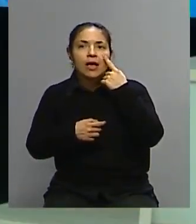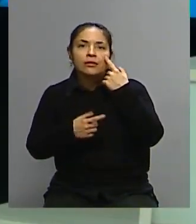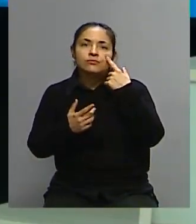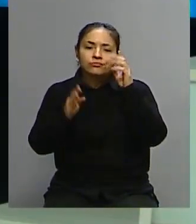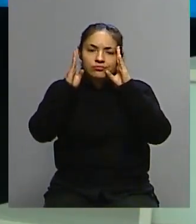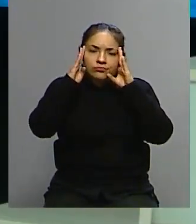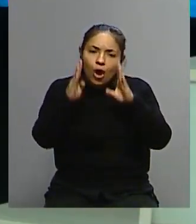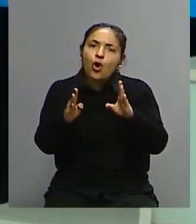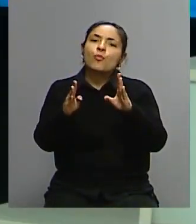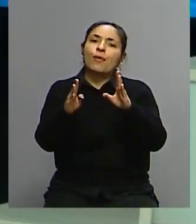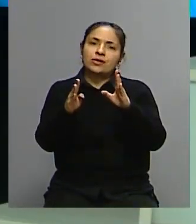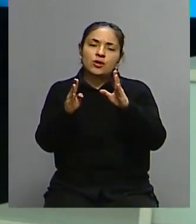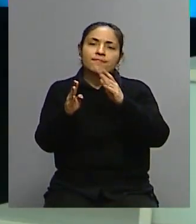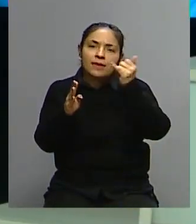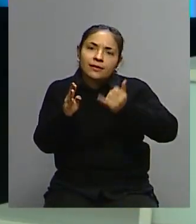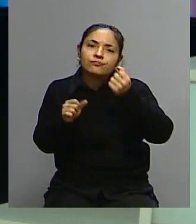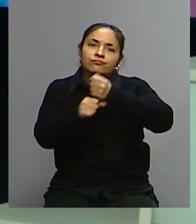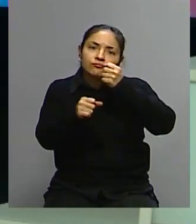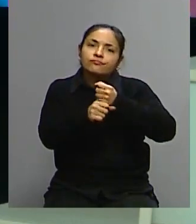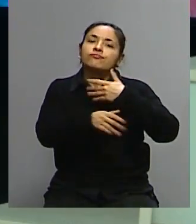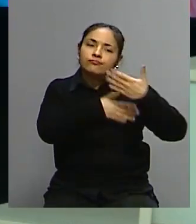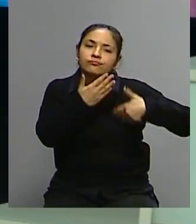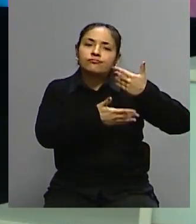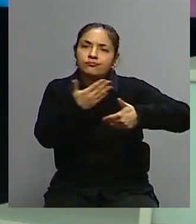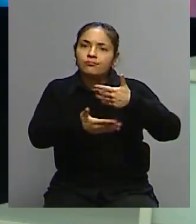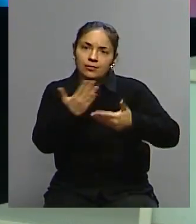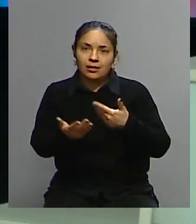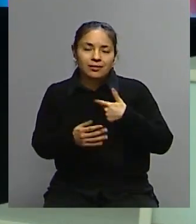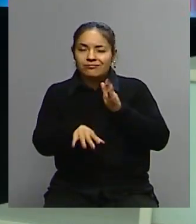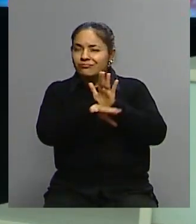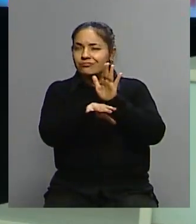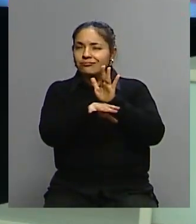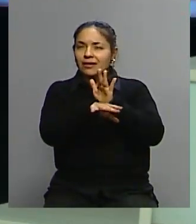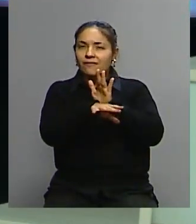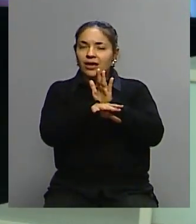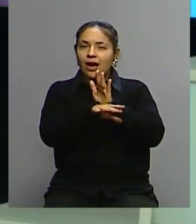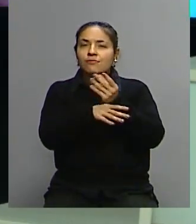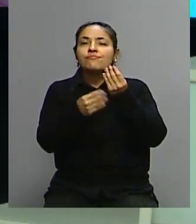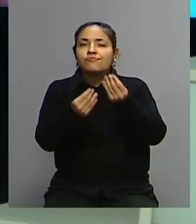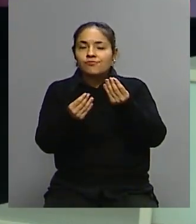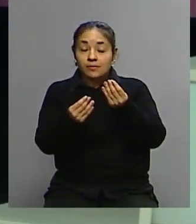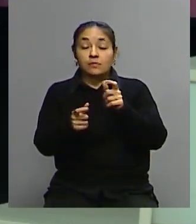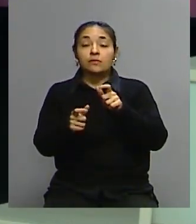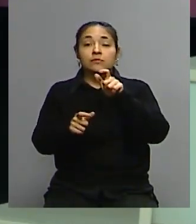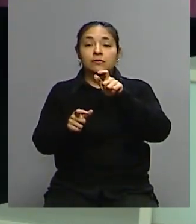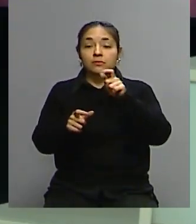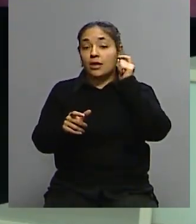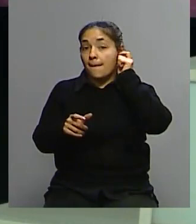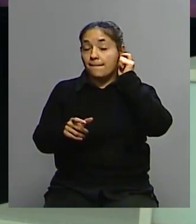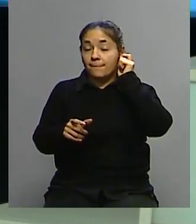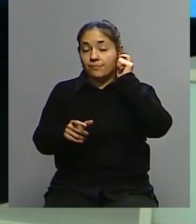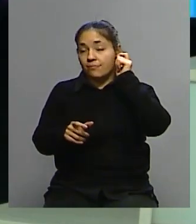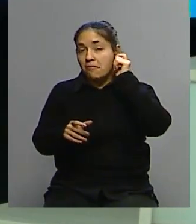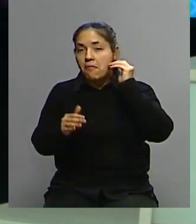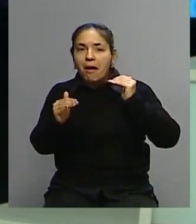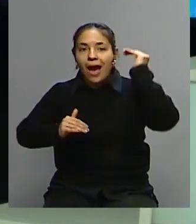de que se están ocupando del tema. Es una manera de empezar a mostrar que están, digamos, tomando